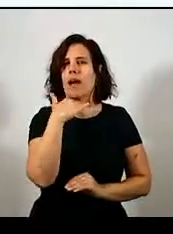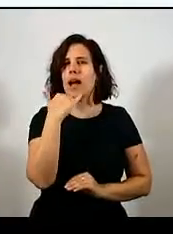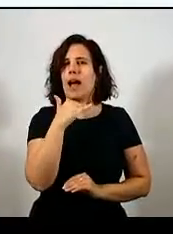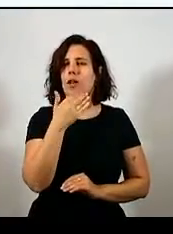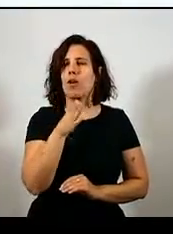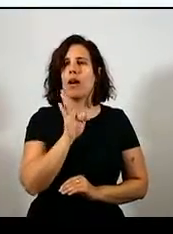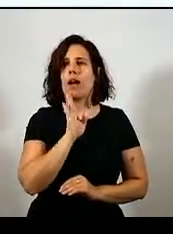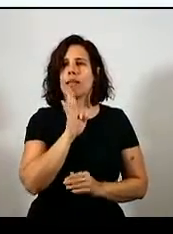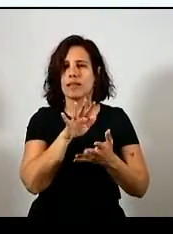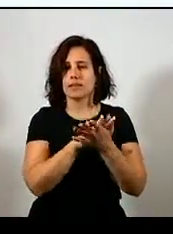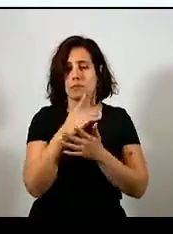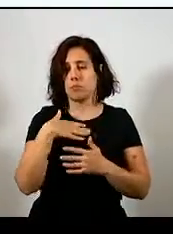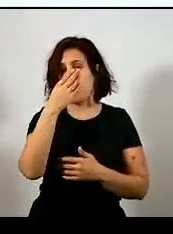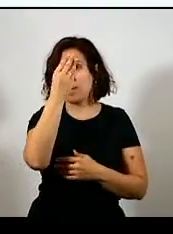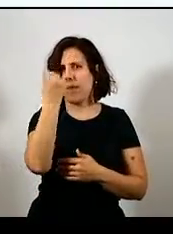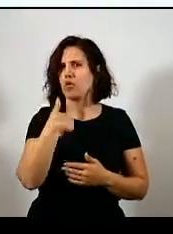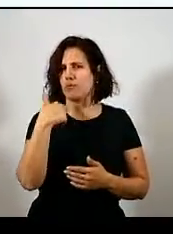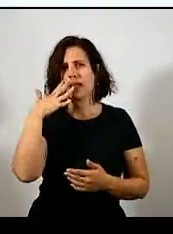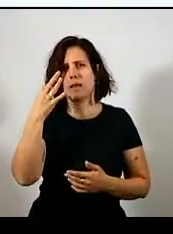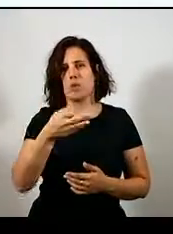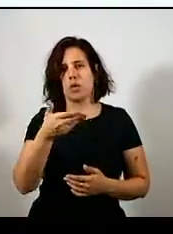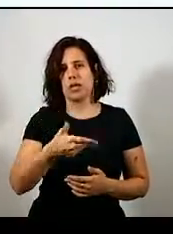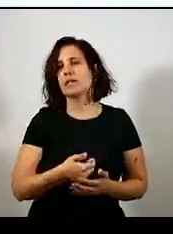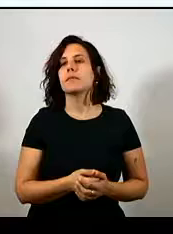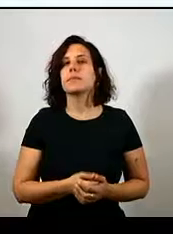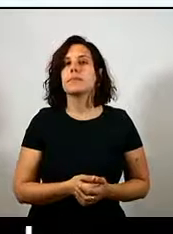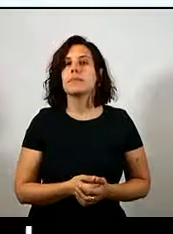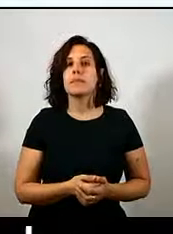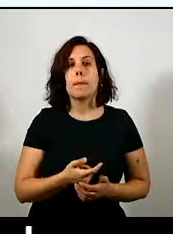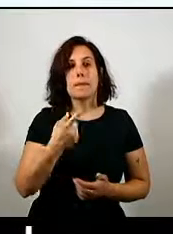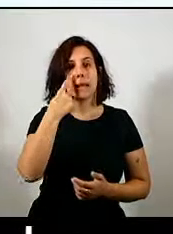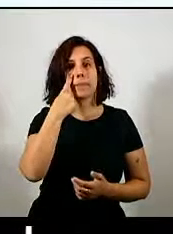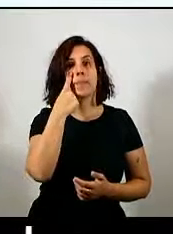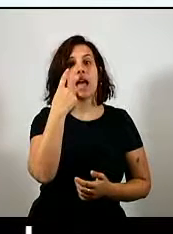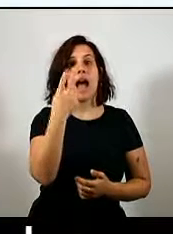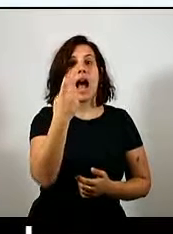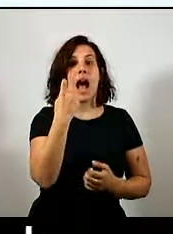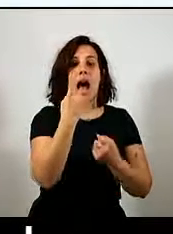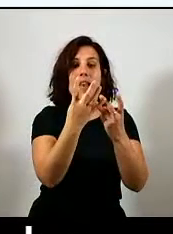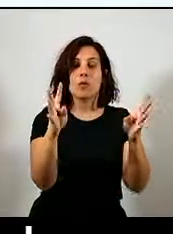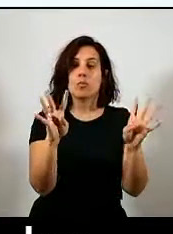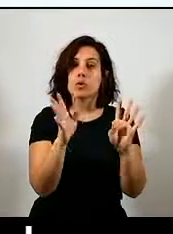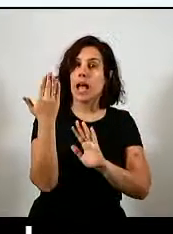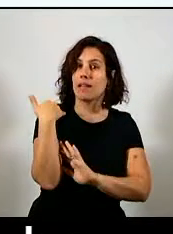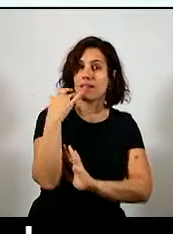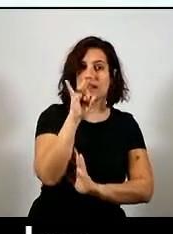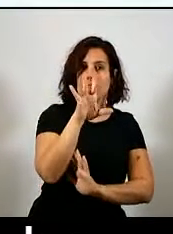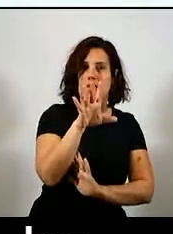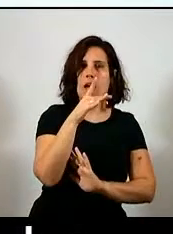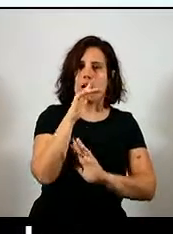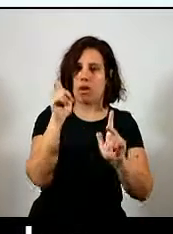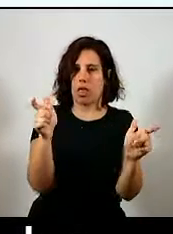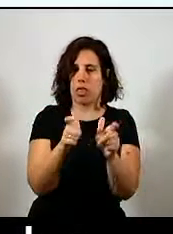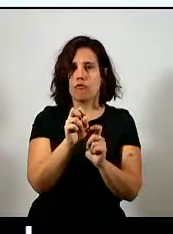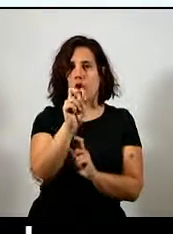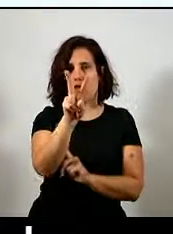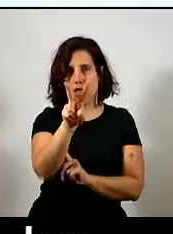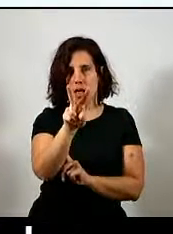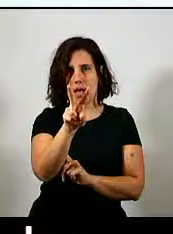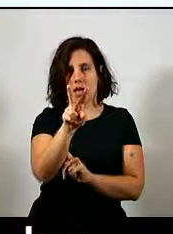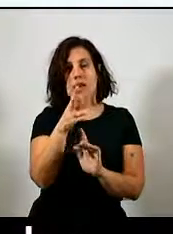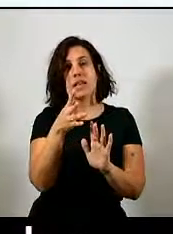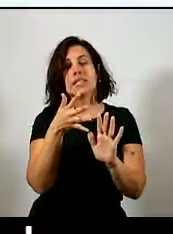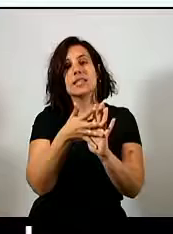no la destaco y es importante, es que se bajan el número de alumnos de 15 a 12 por cada grupo, lo que permite una